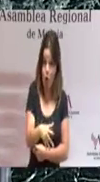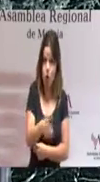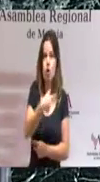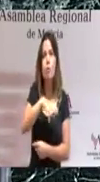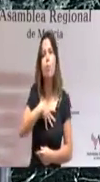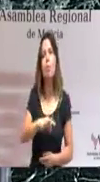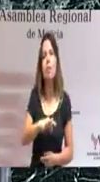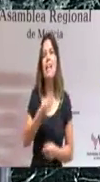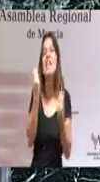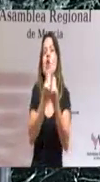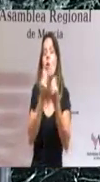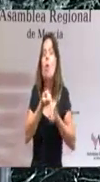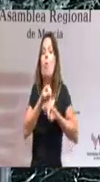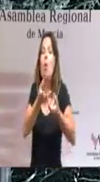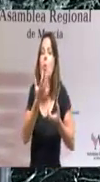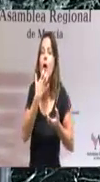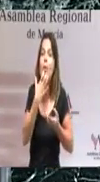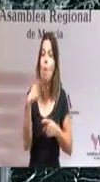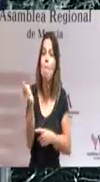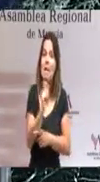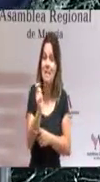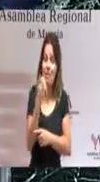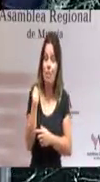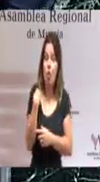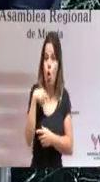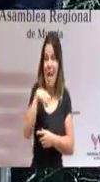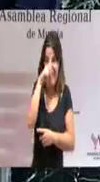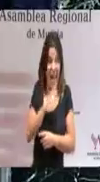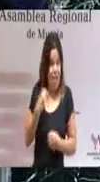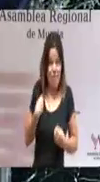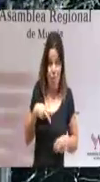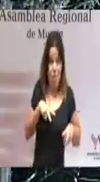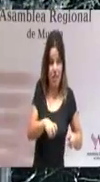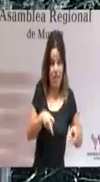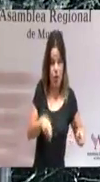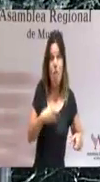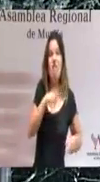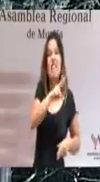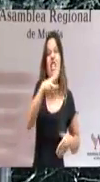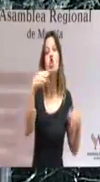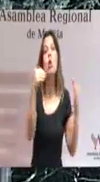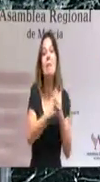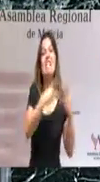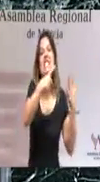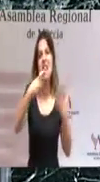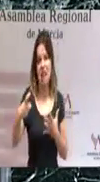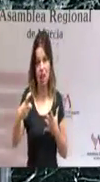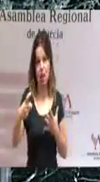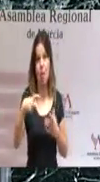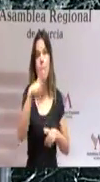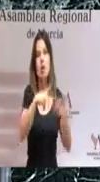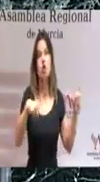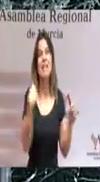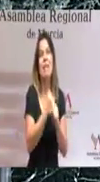somos capaces de dar cifras como que en los primeros meses de este mismo año tenemos 28.600